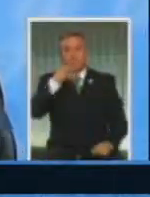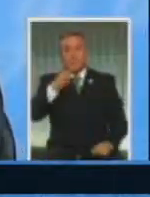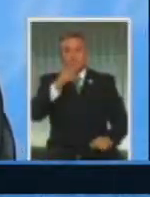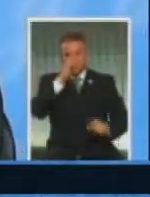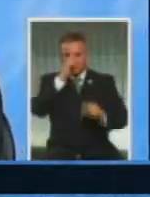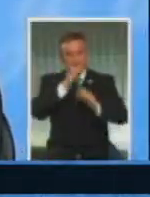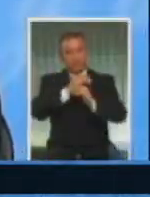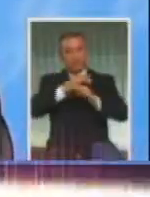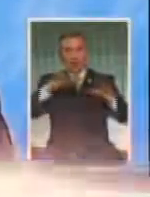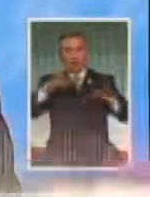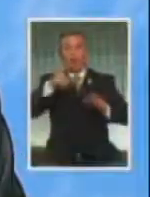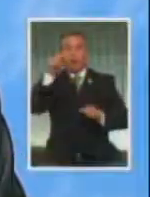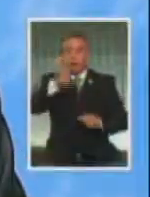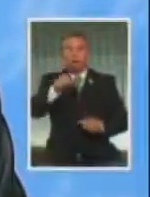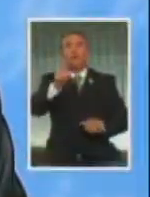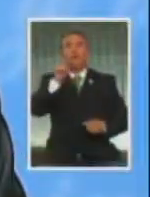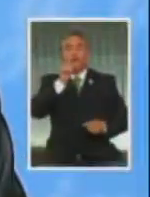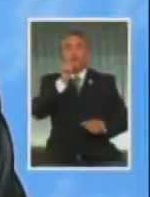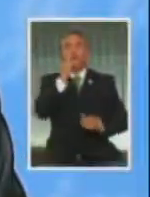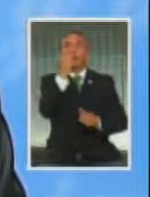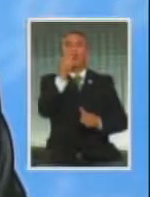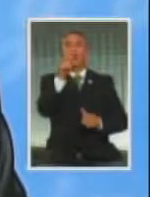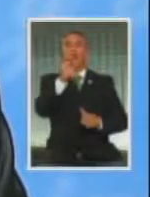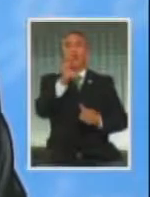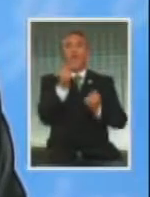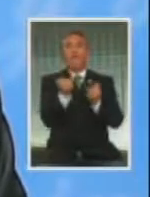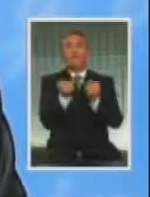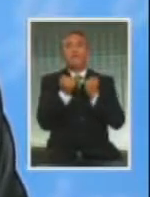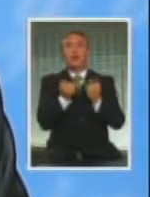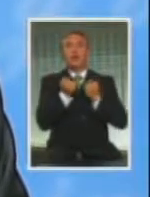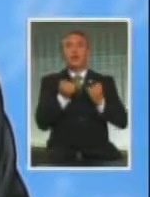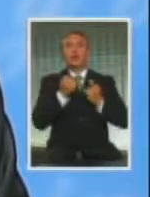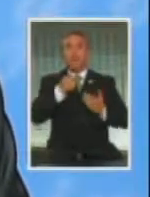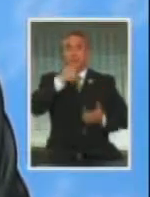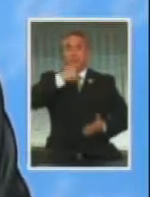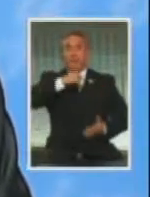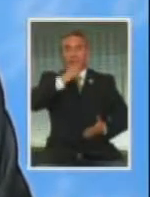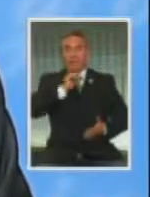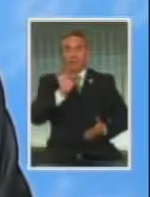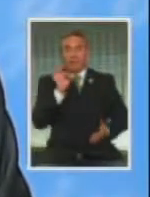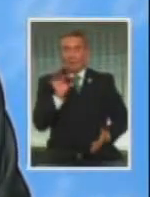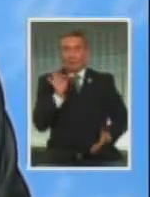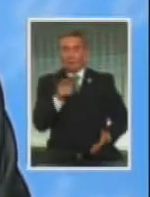claramente que aquí hubo uso de información privilegiada y que eso puso